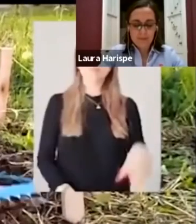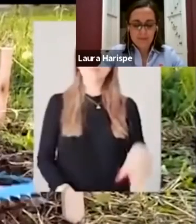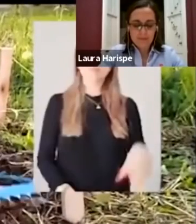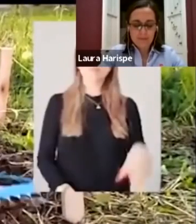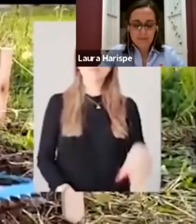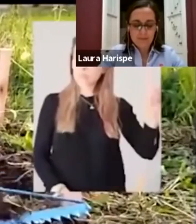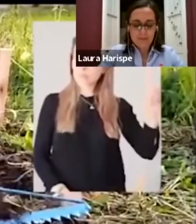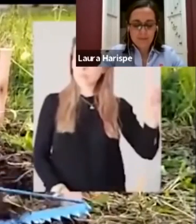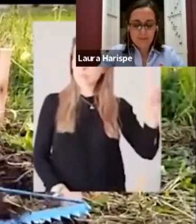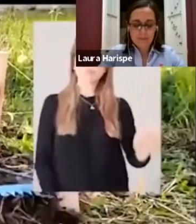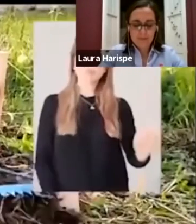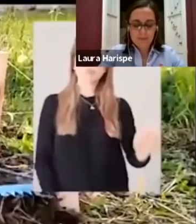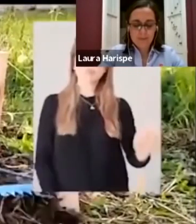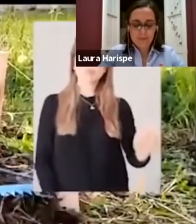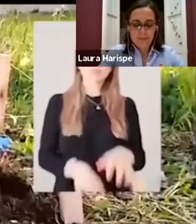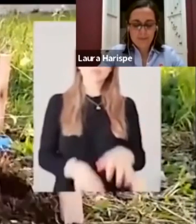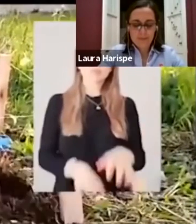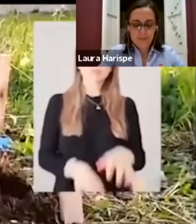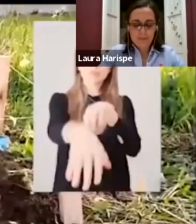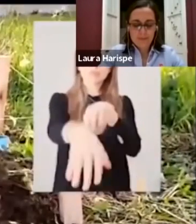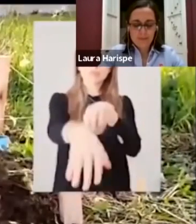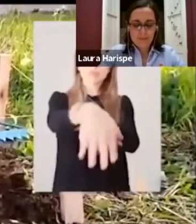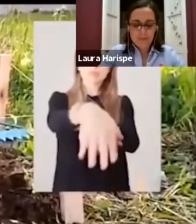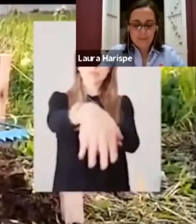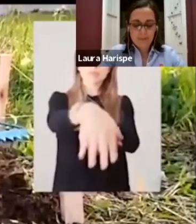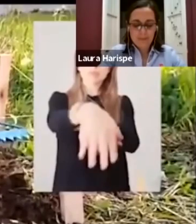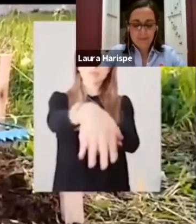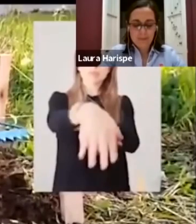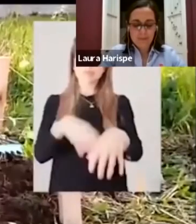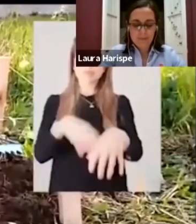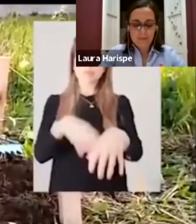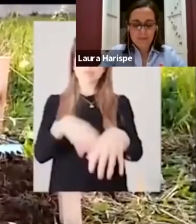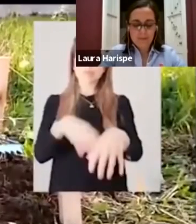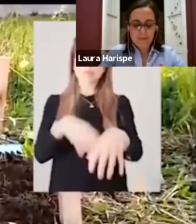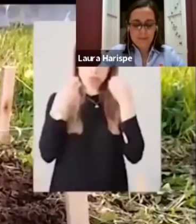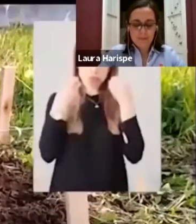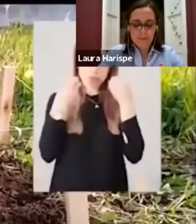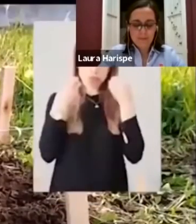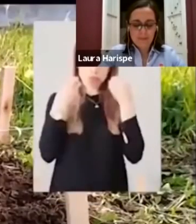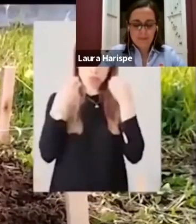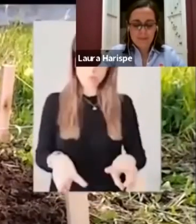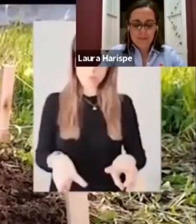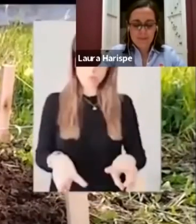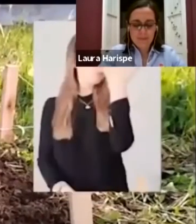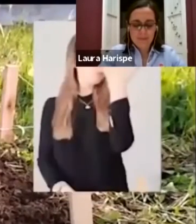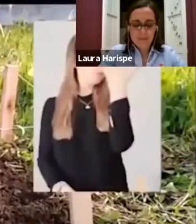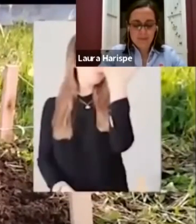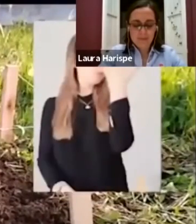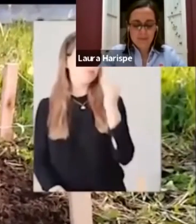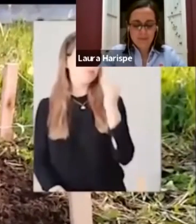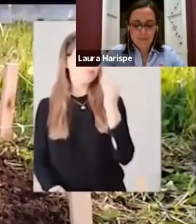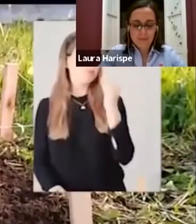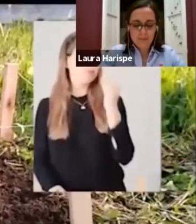iremos ayudándonos con las manos. No olvidemos usar guantes a modo de protección, dado que con